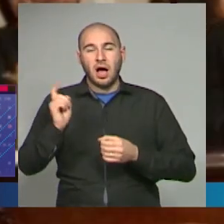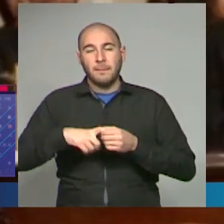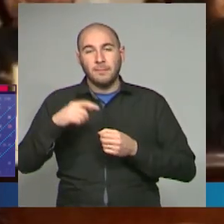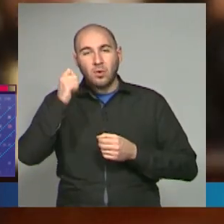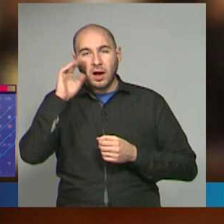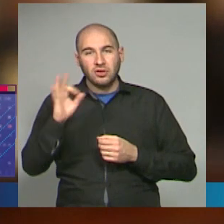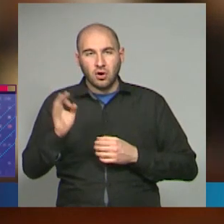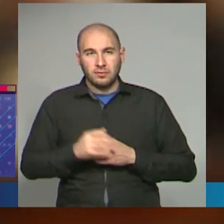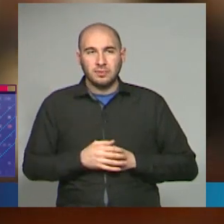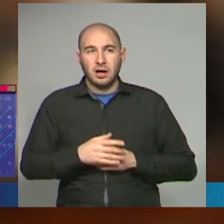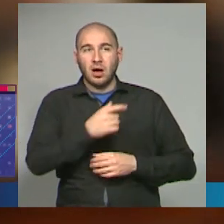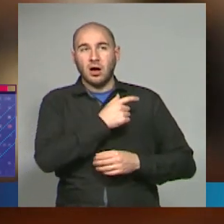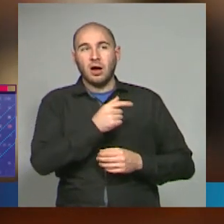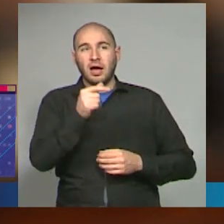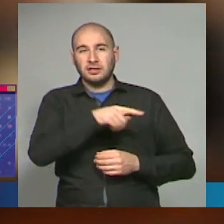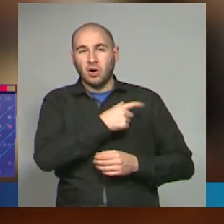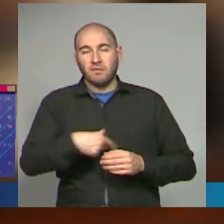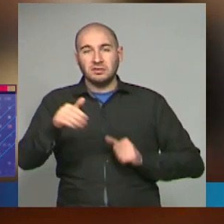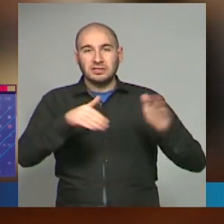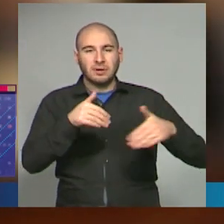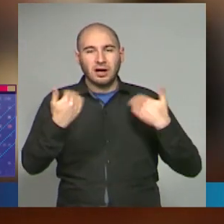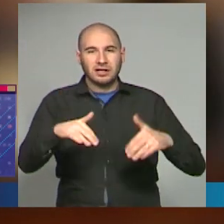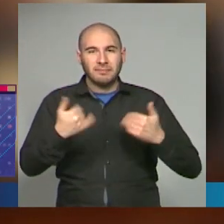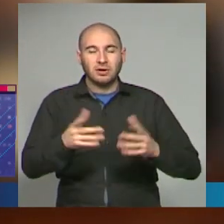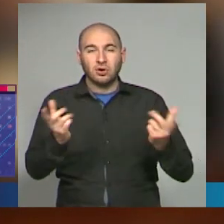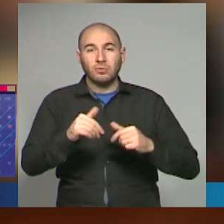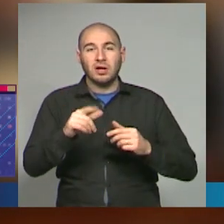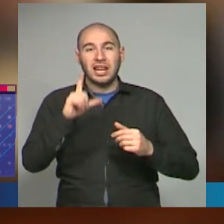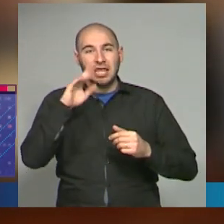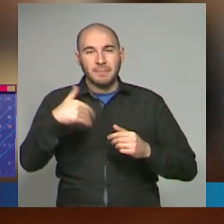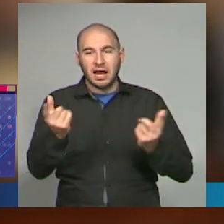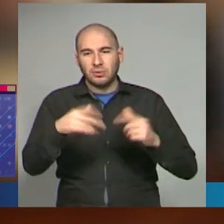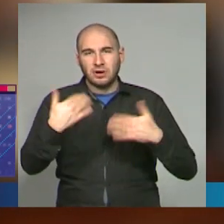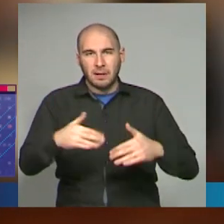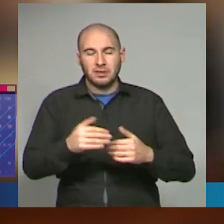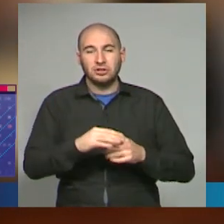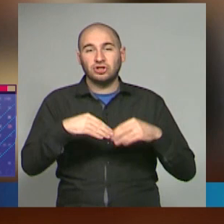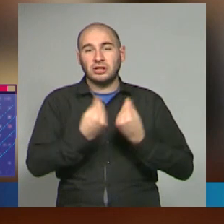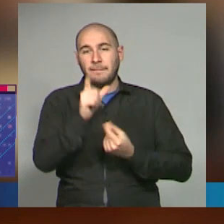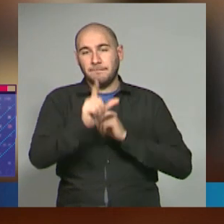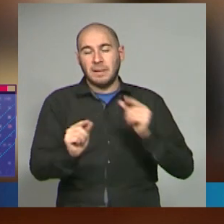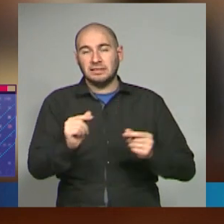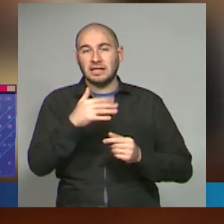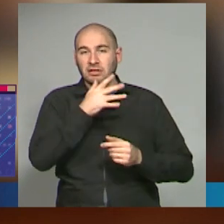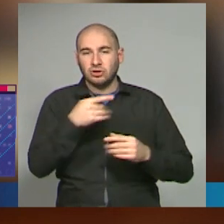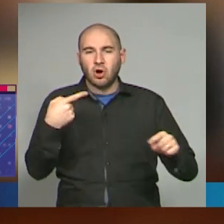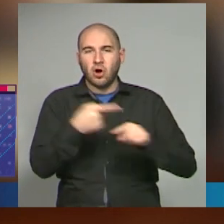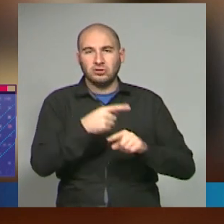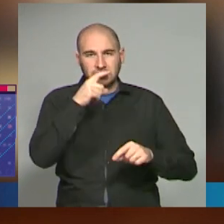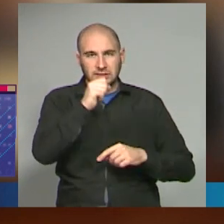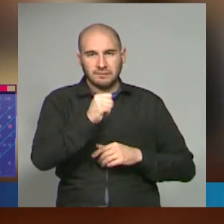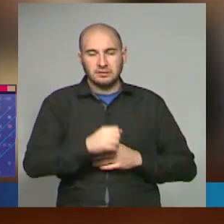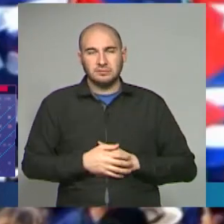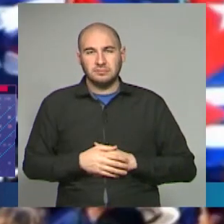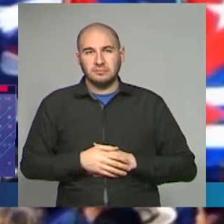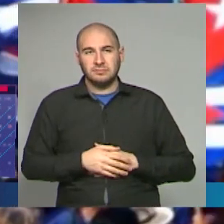Guaidó. Su gobierno convocó a una reunión de emergencia del Grupo de Lima, conformado por 14 países que se oponen al gobierno